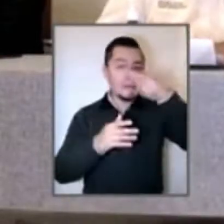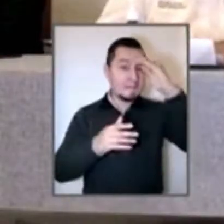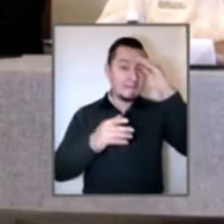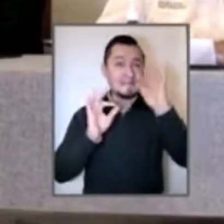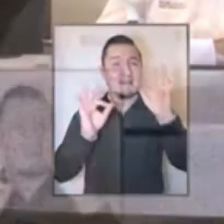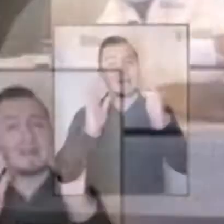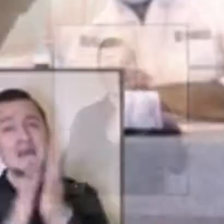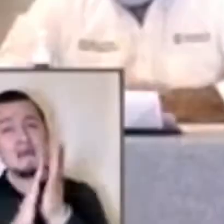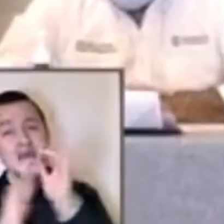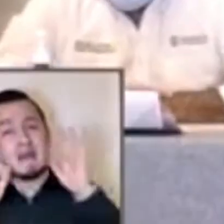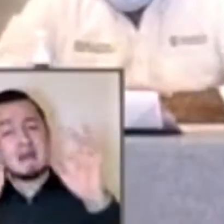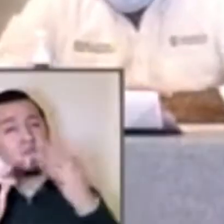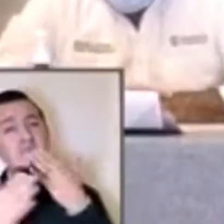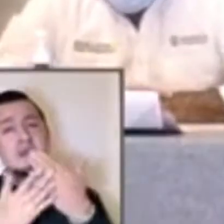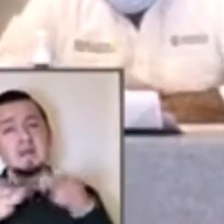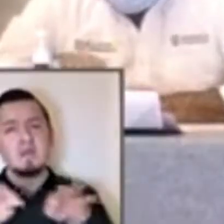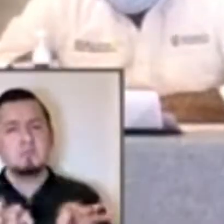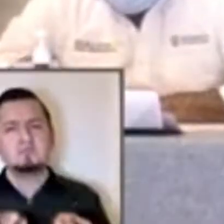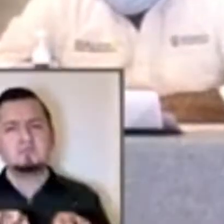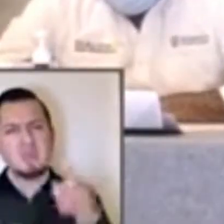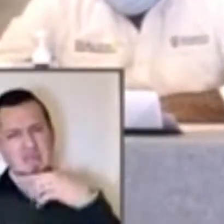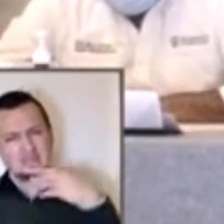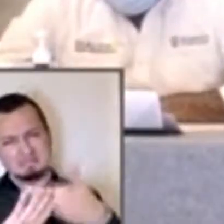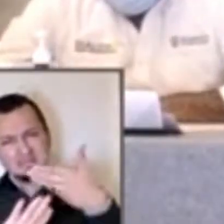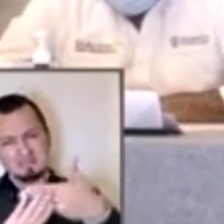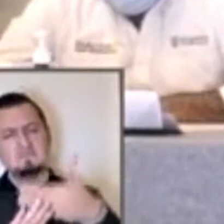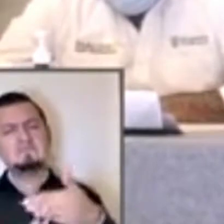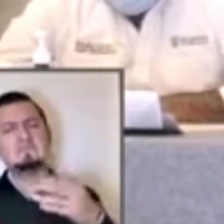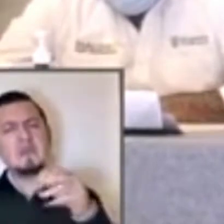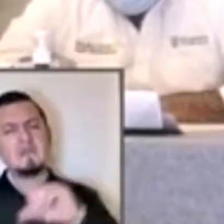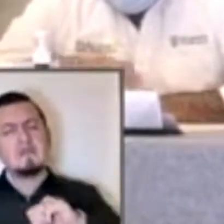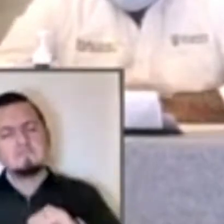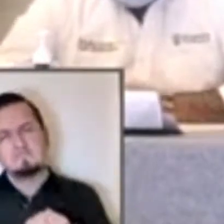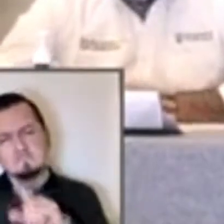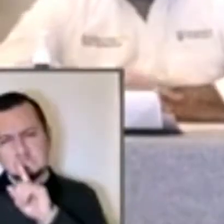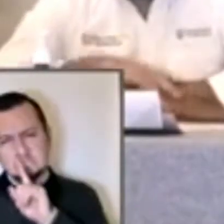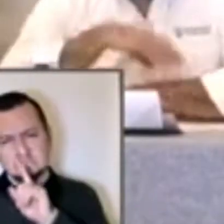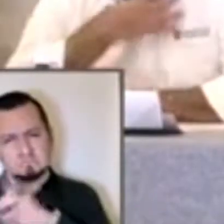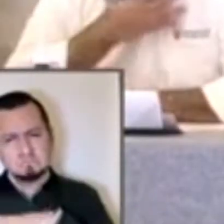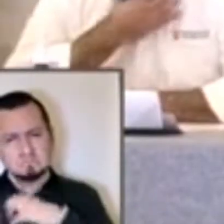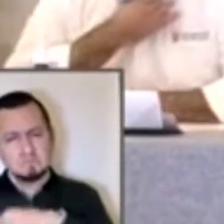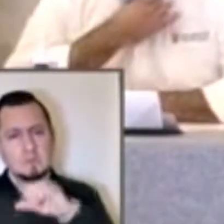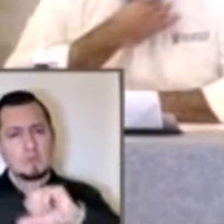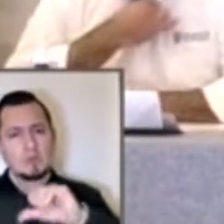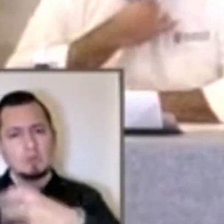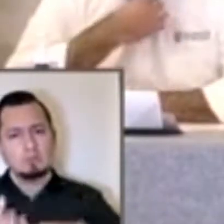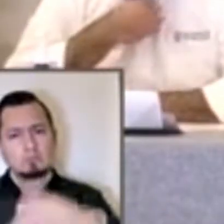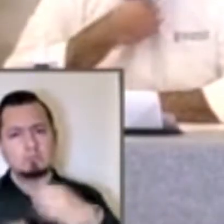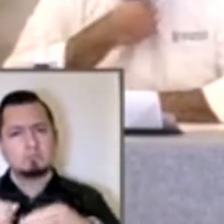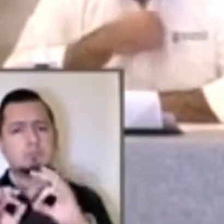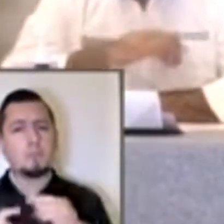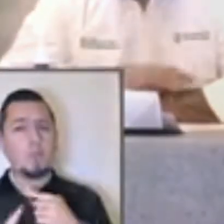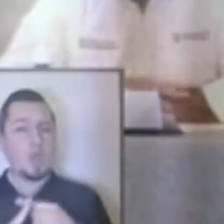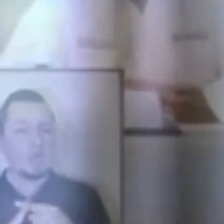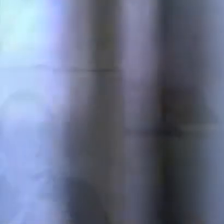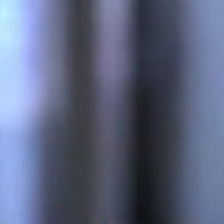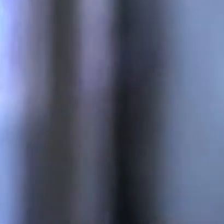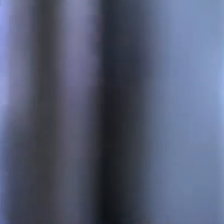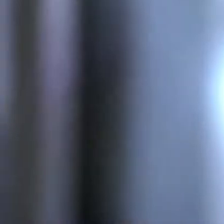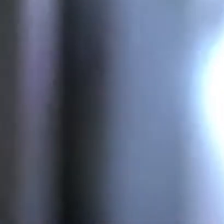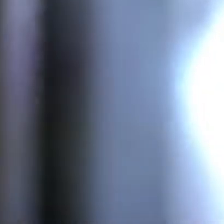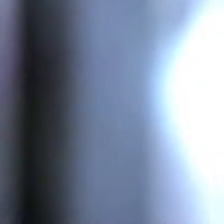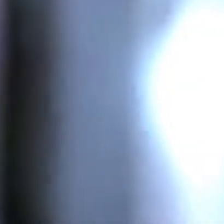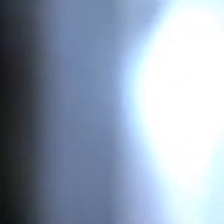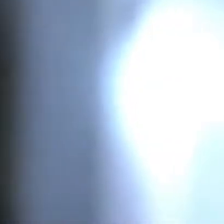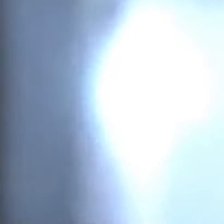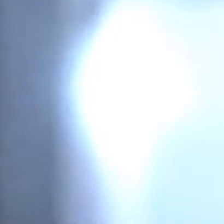pasado 27 de noviembre, Jalisco se posicionó como el primer estado en presentar y planear su estrategia de vacunación contra el COVID-19, una vez que se